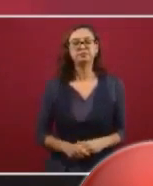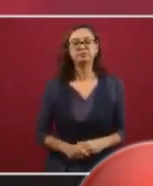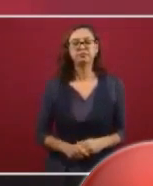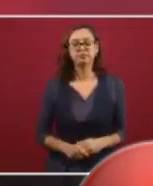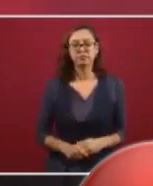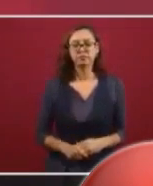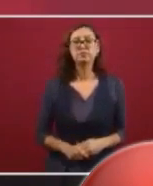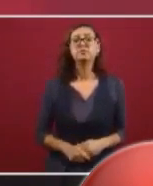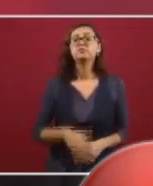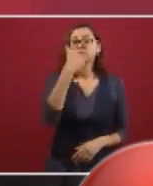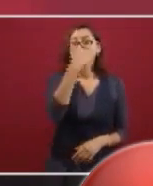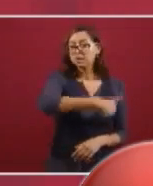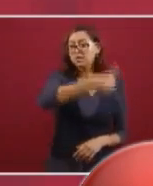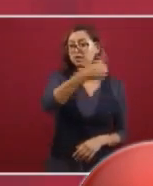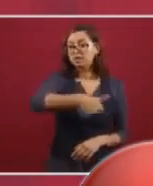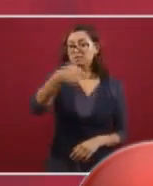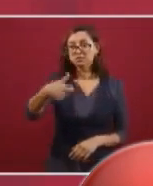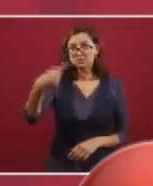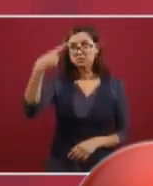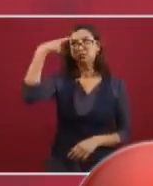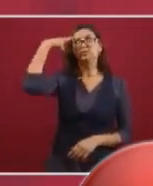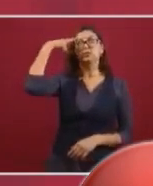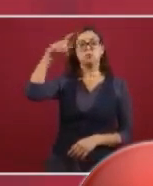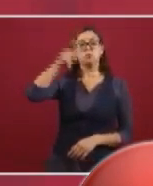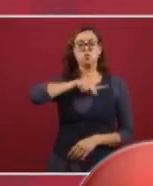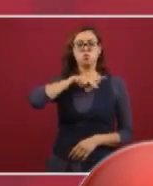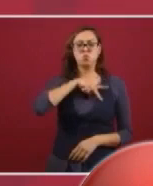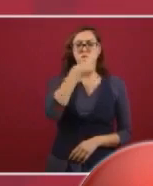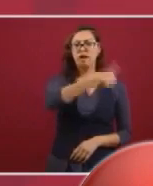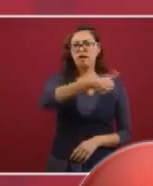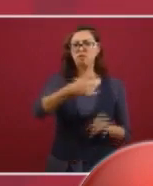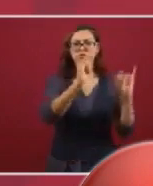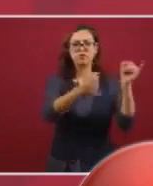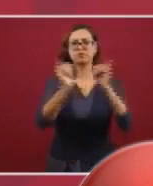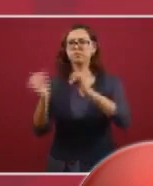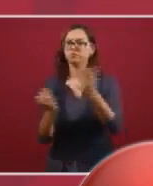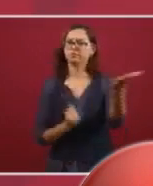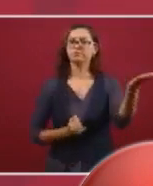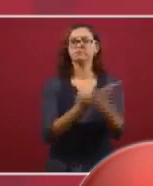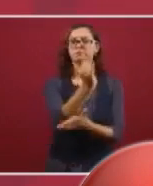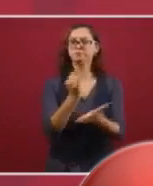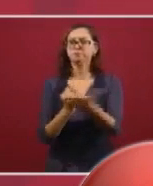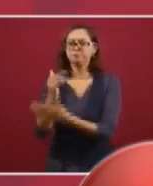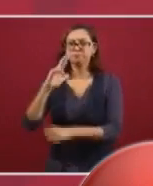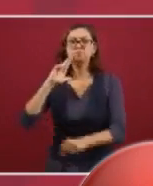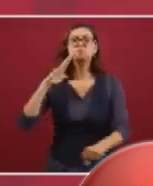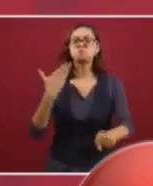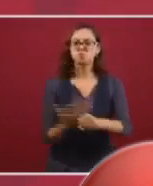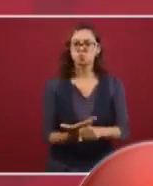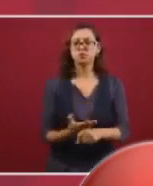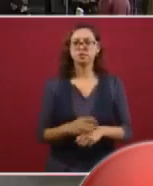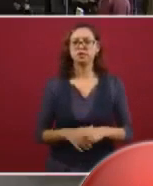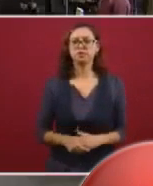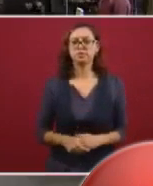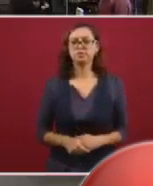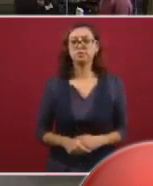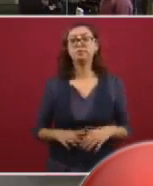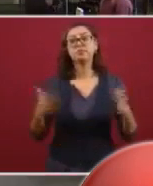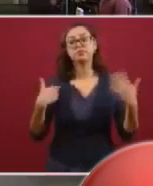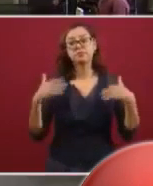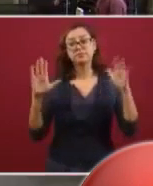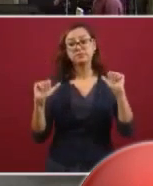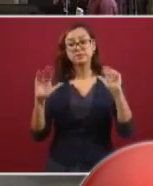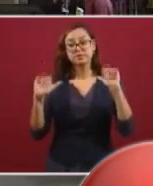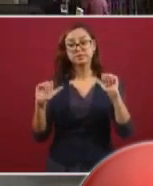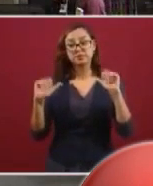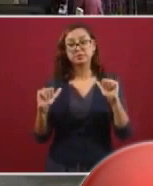Que cada quien actúe de acuerdo a su conciencia y que sea responsable de sus actos. Ya me voy porque